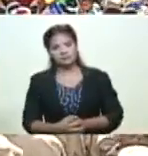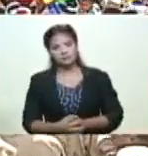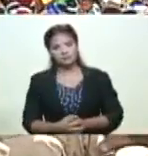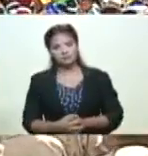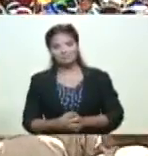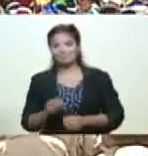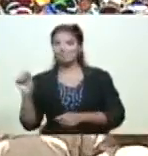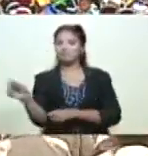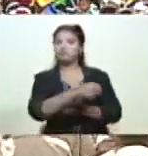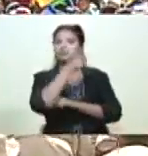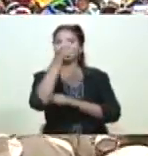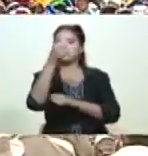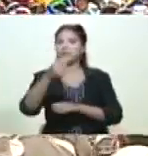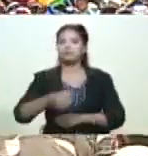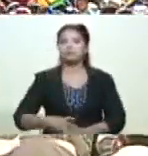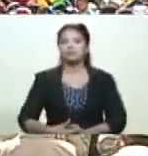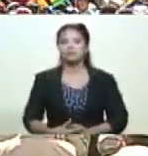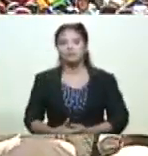Nocaut fulminante.